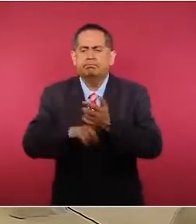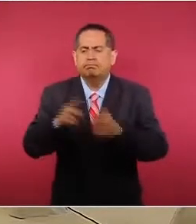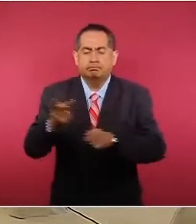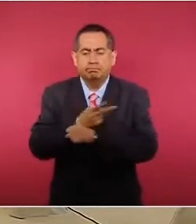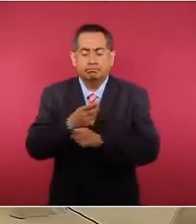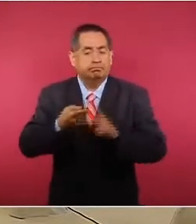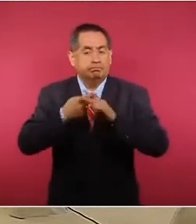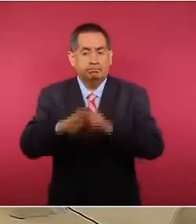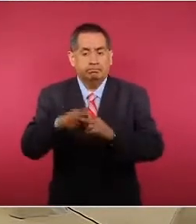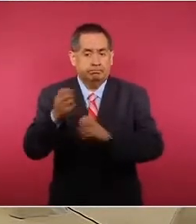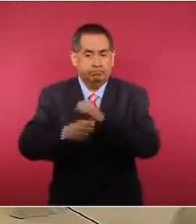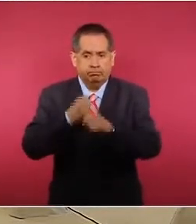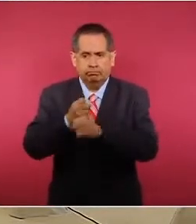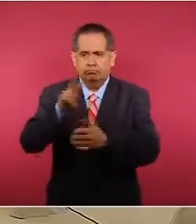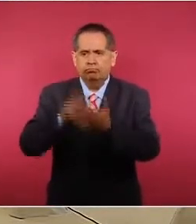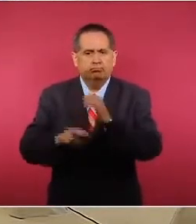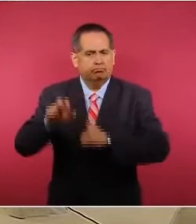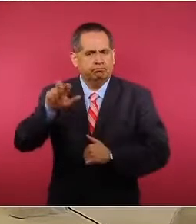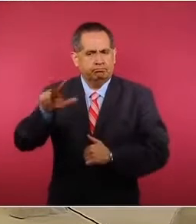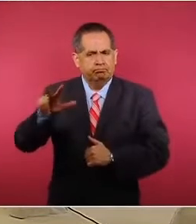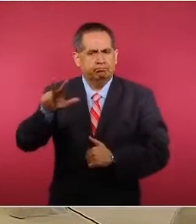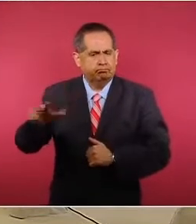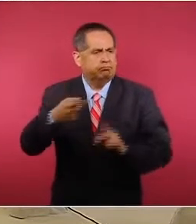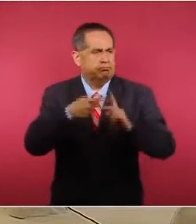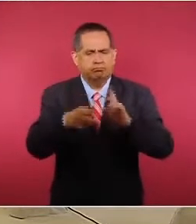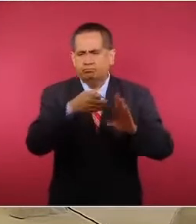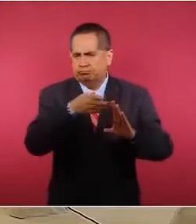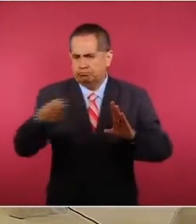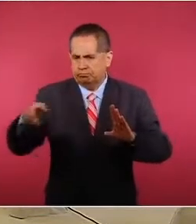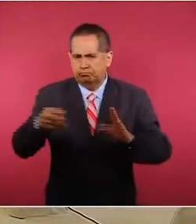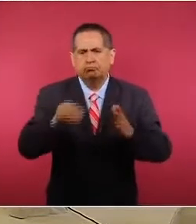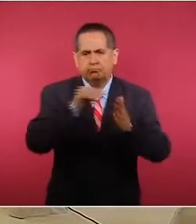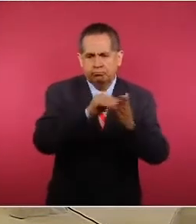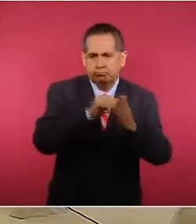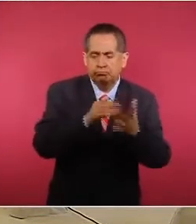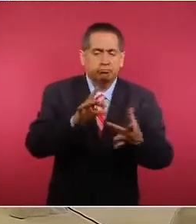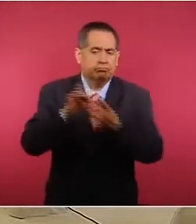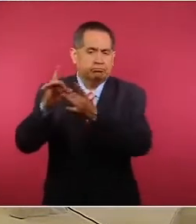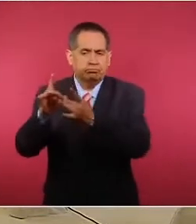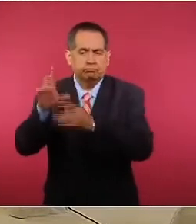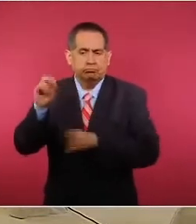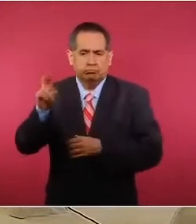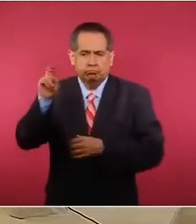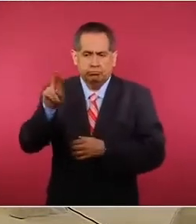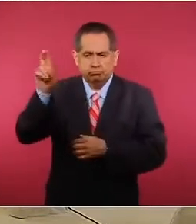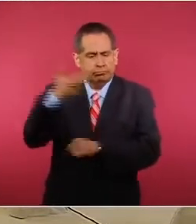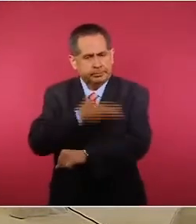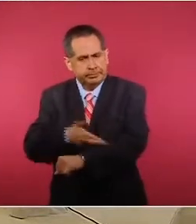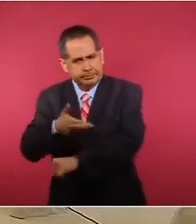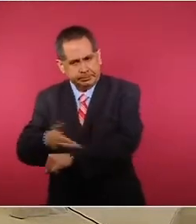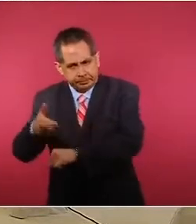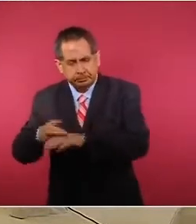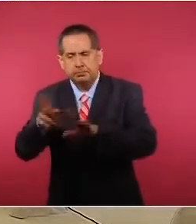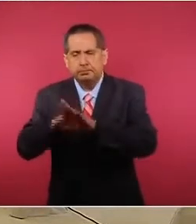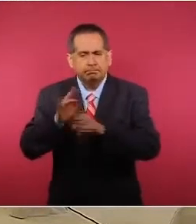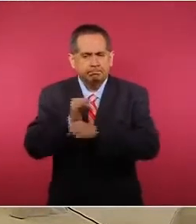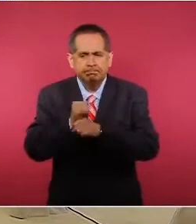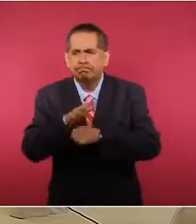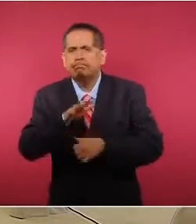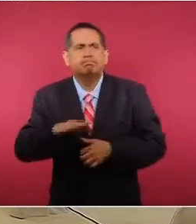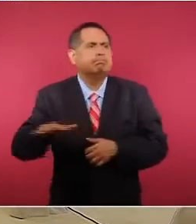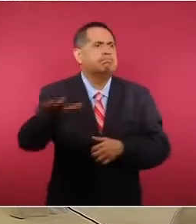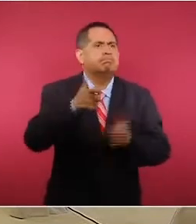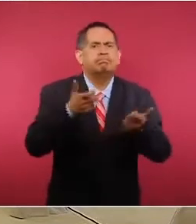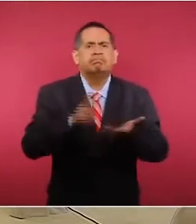proceso se inició en 2018 y se continúa trabajando con las Naciones Unidas en el proceso, que ha incluido investigación de mercado